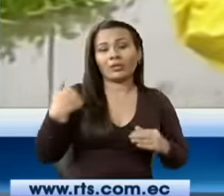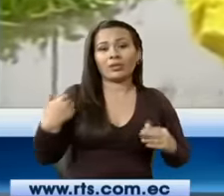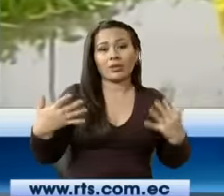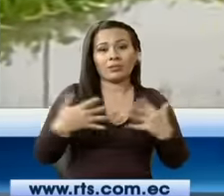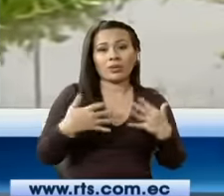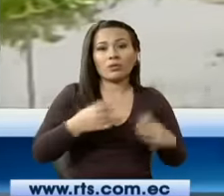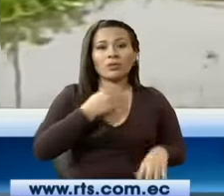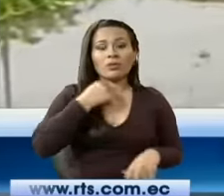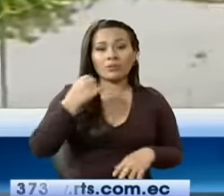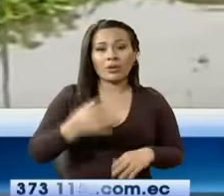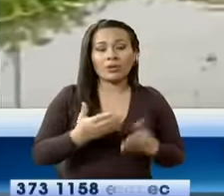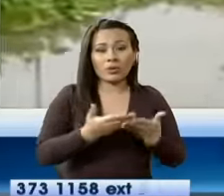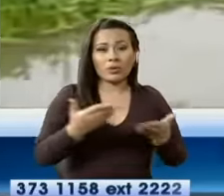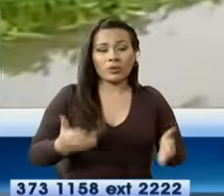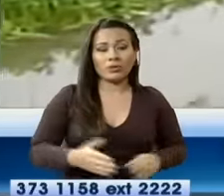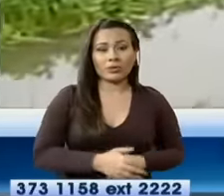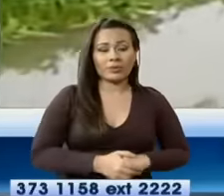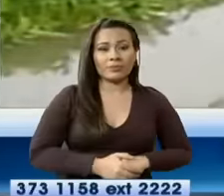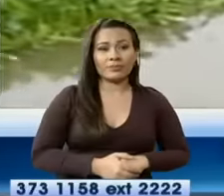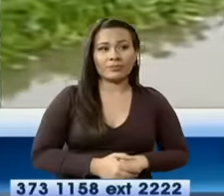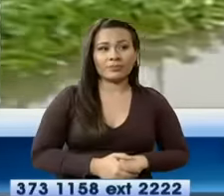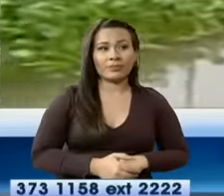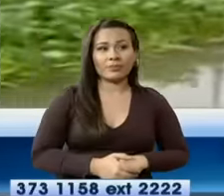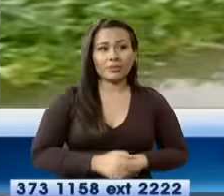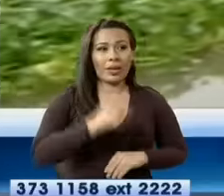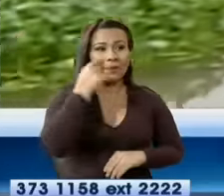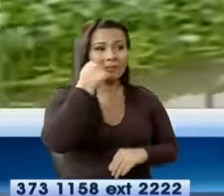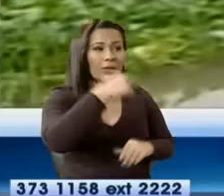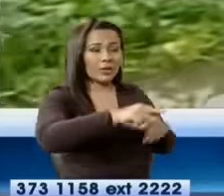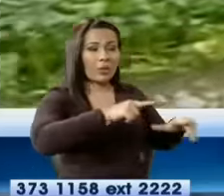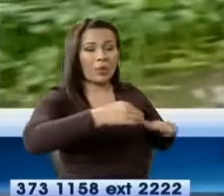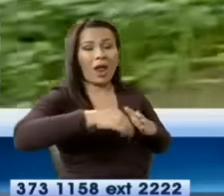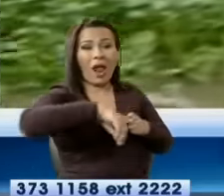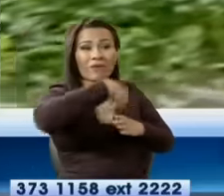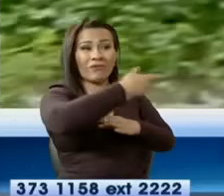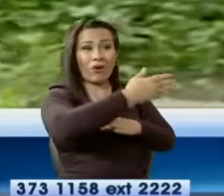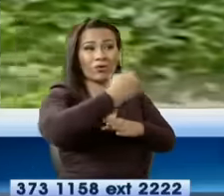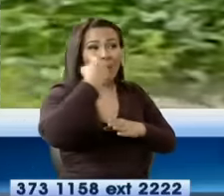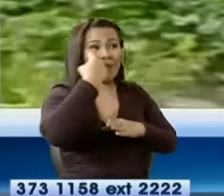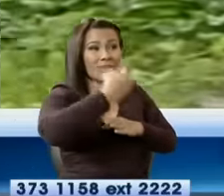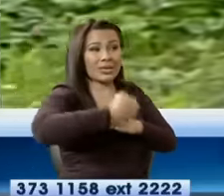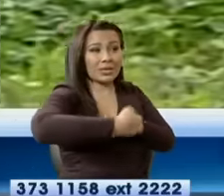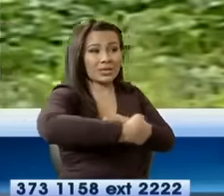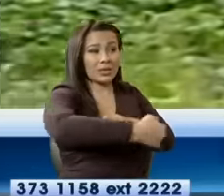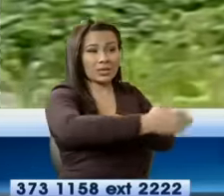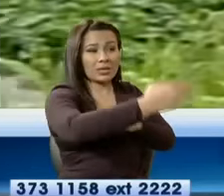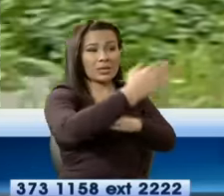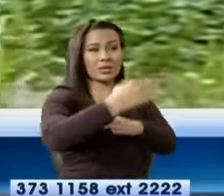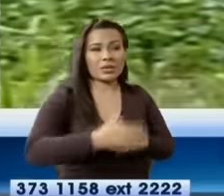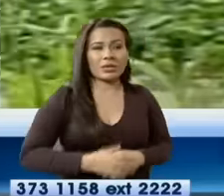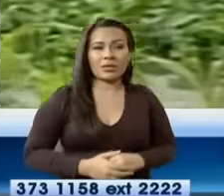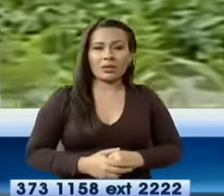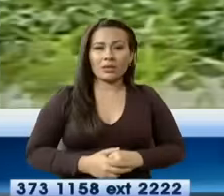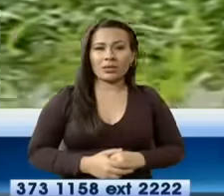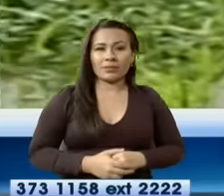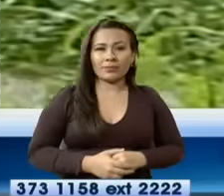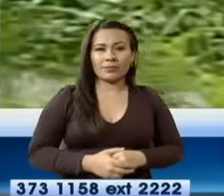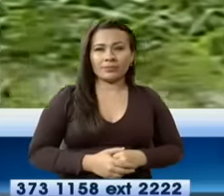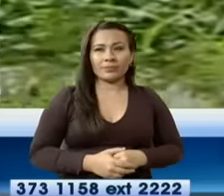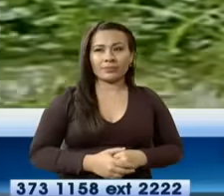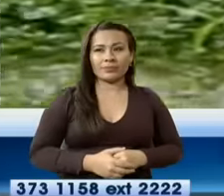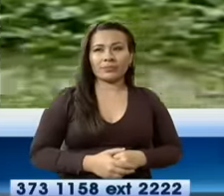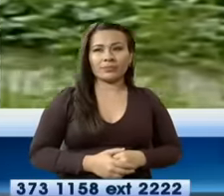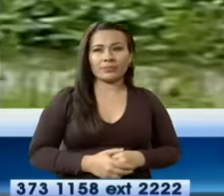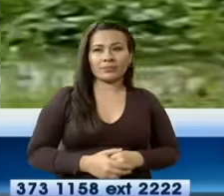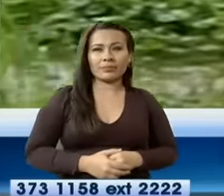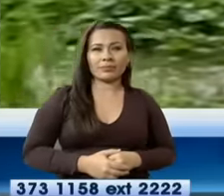hace unos minutos de que insisto, con el estero, este es el estero Berlín, al parecer, si se sigue llenando más el agua, el caudal puede crecer un poco